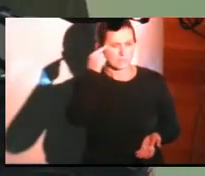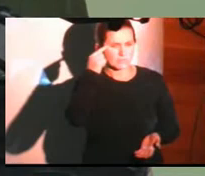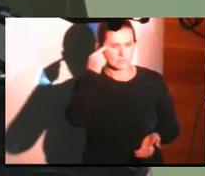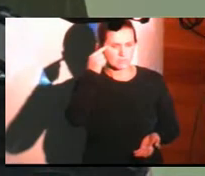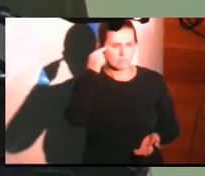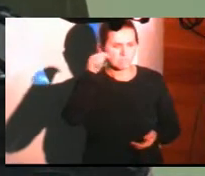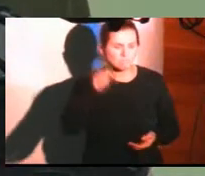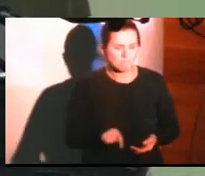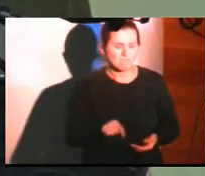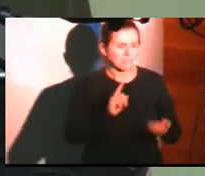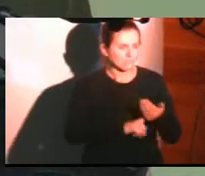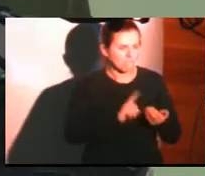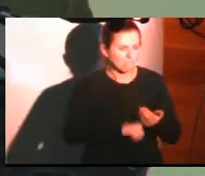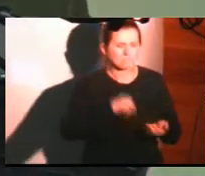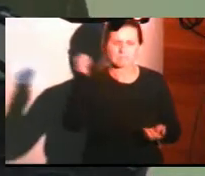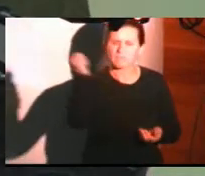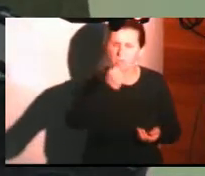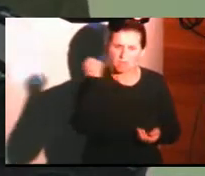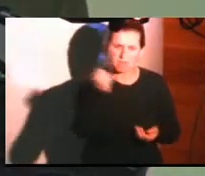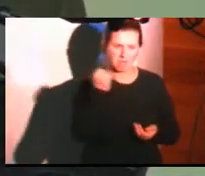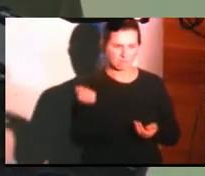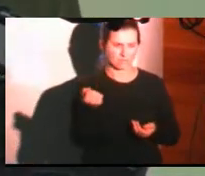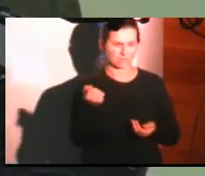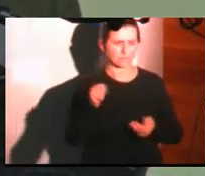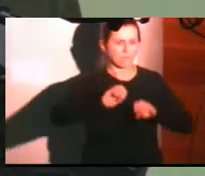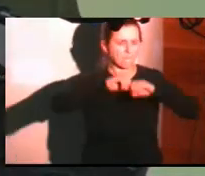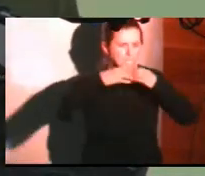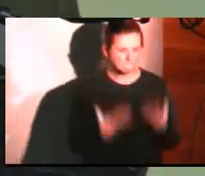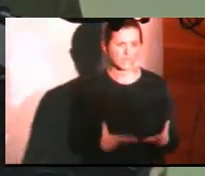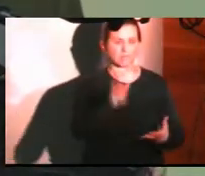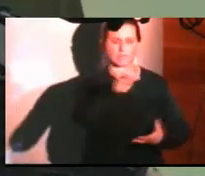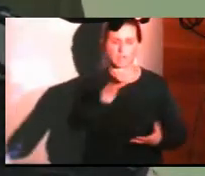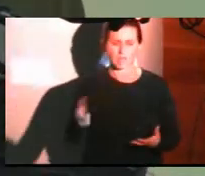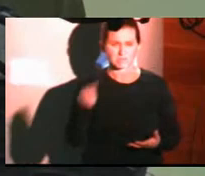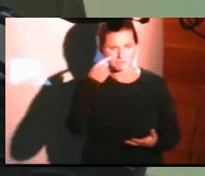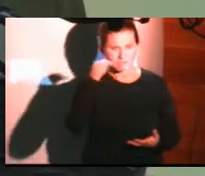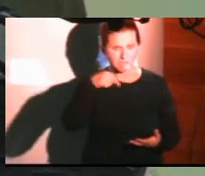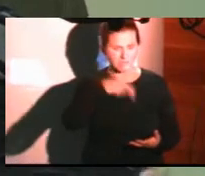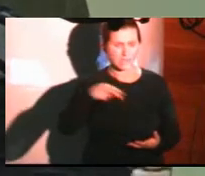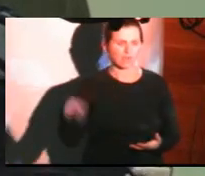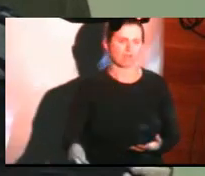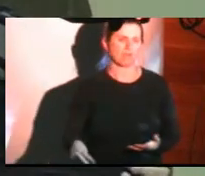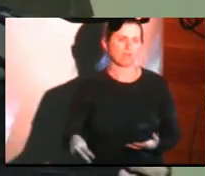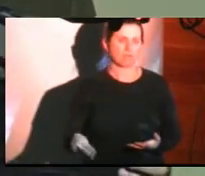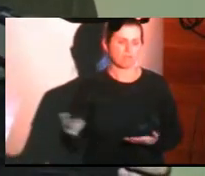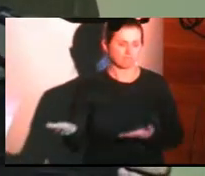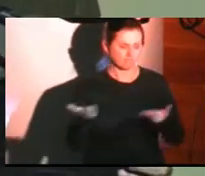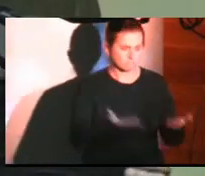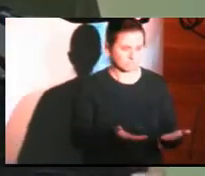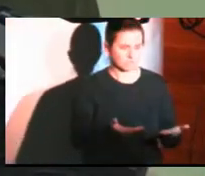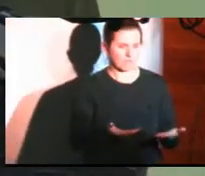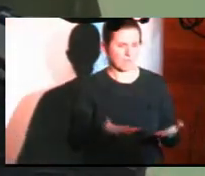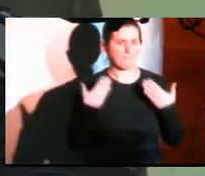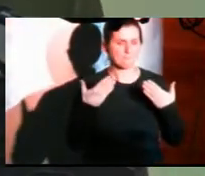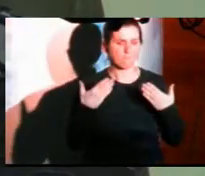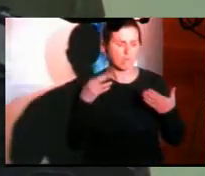trabajo de excelencia para la ciudadanía, y que la ciudadanía tenga acceso a todos los servicios que presta el Estado